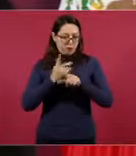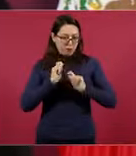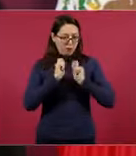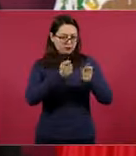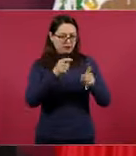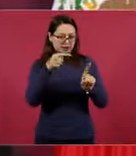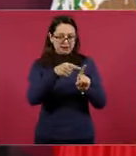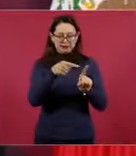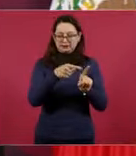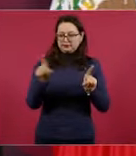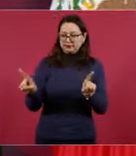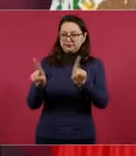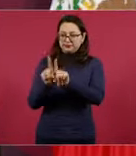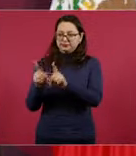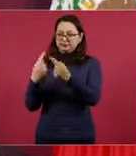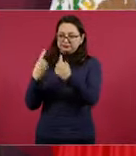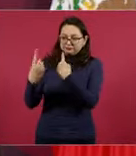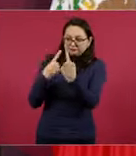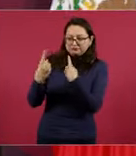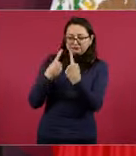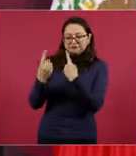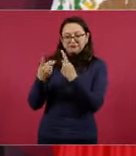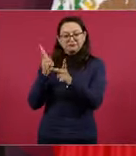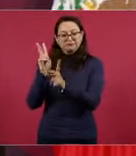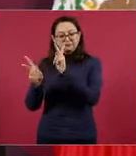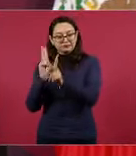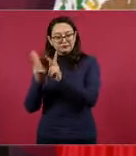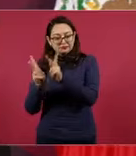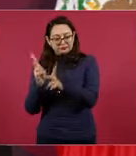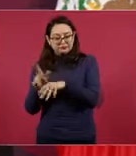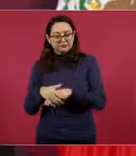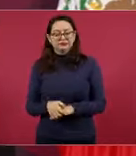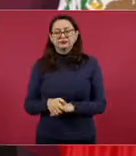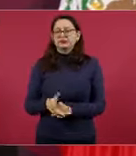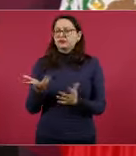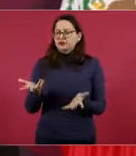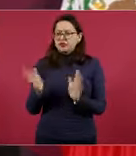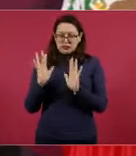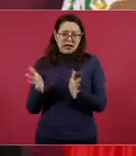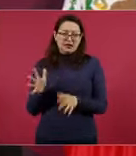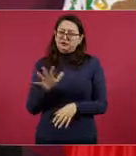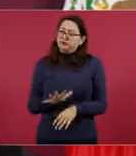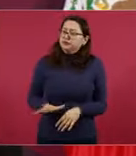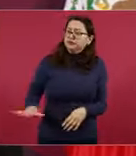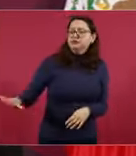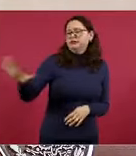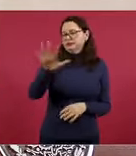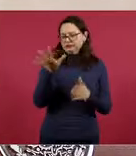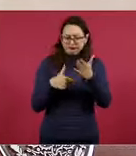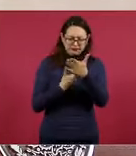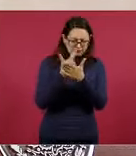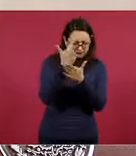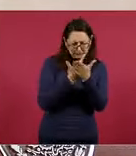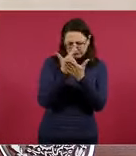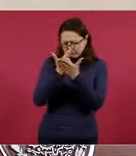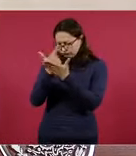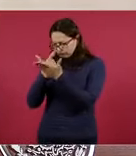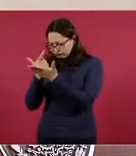porque se mandó a hacer un avalúo y se les